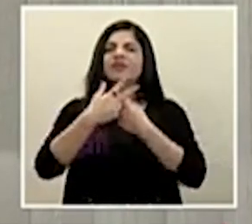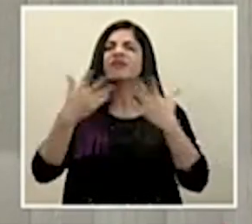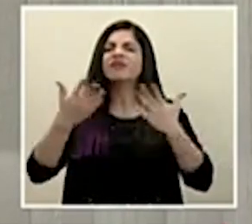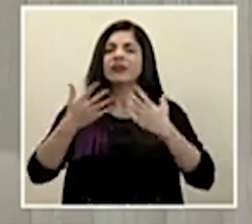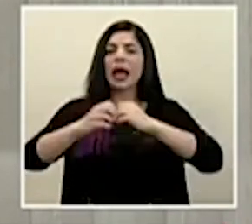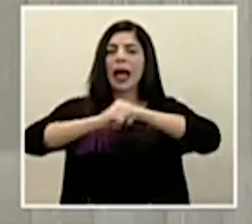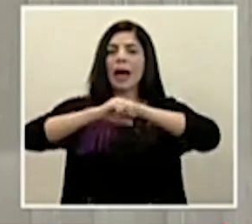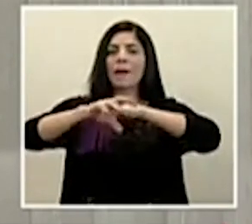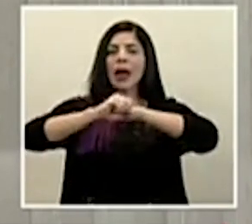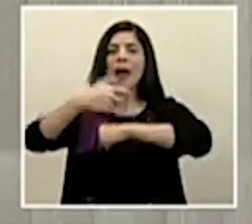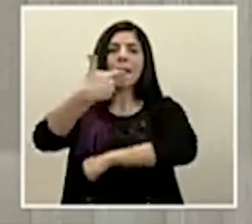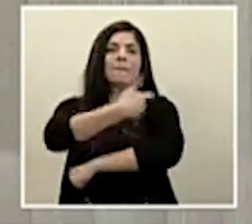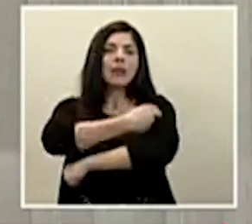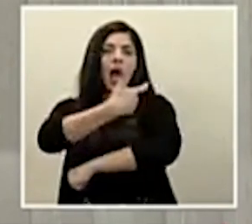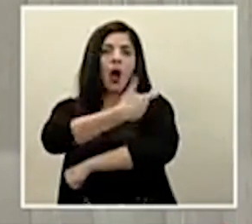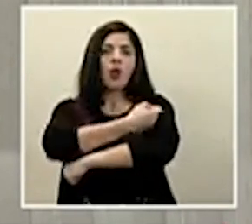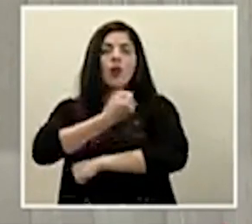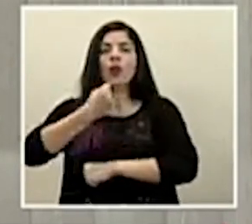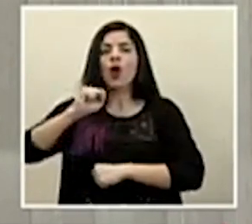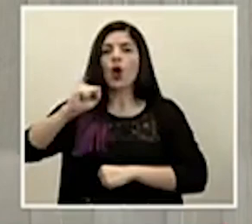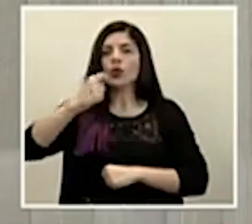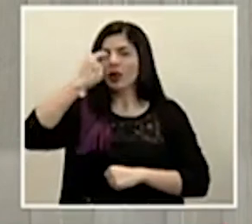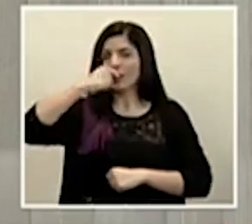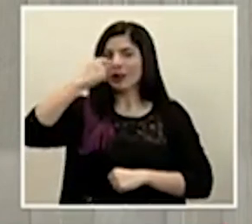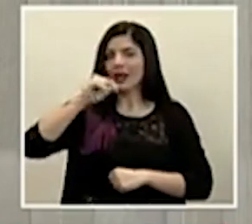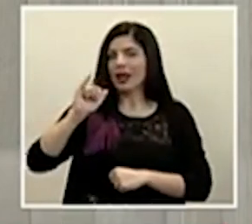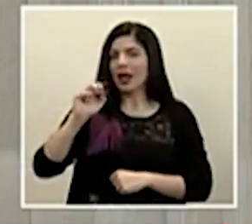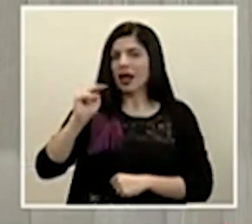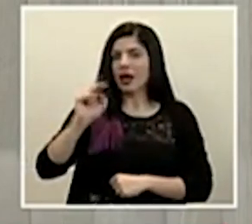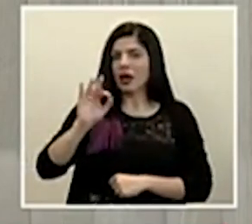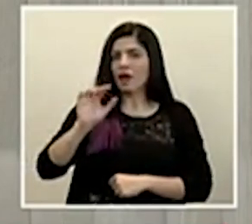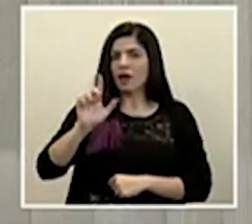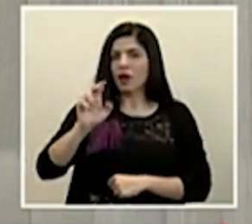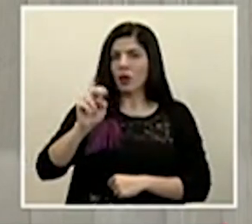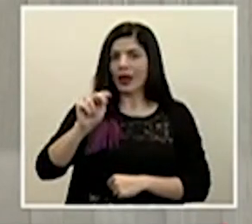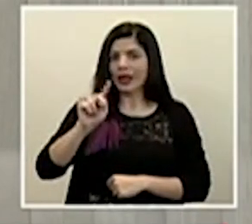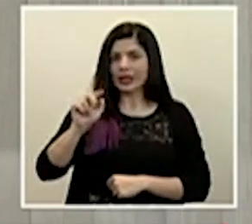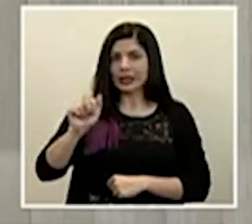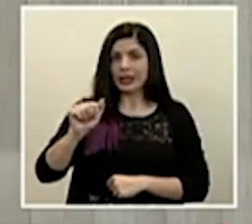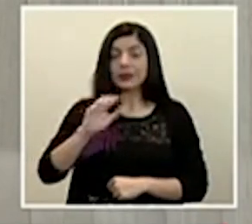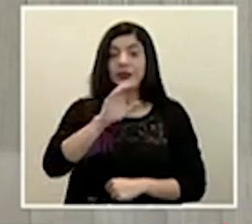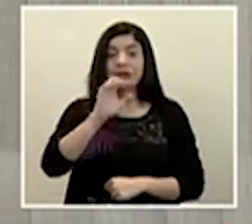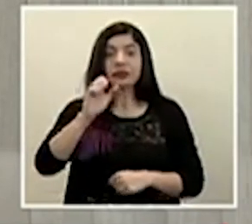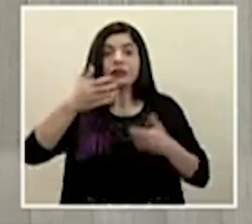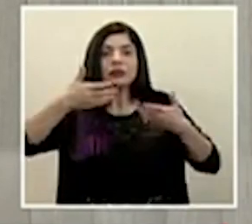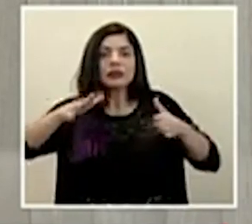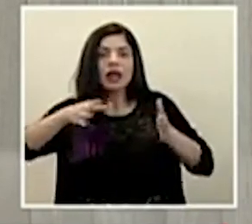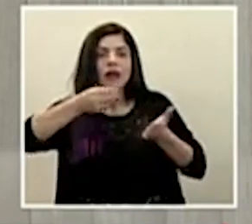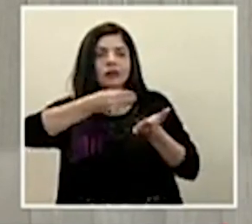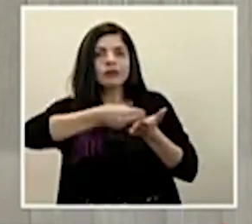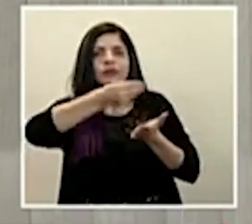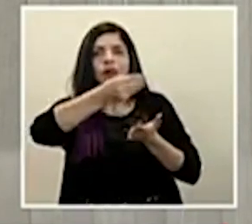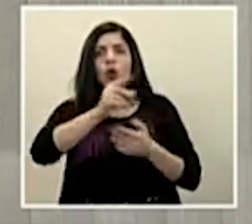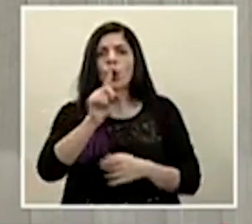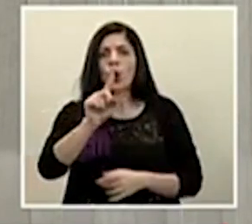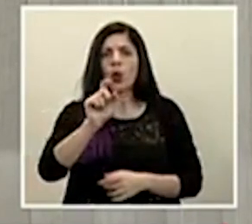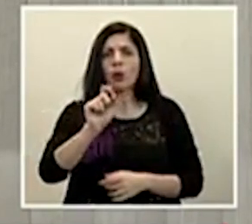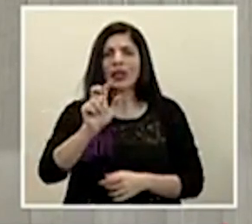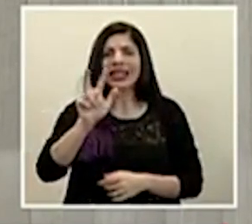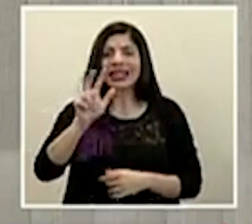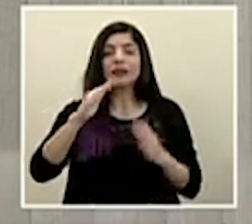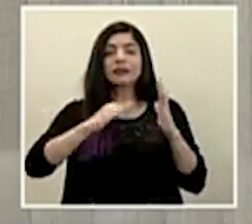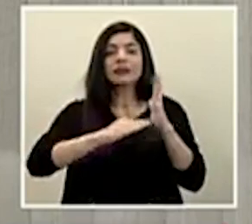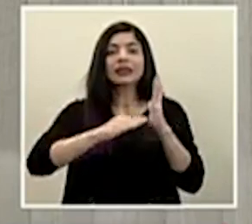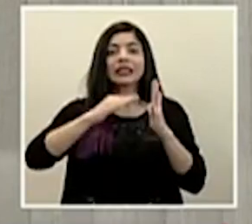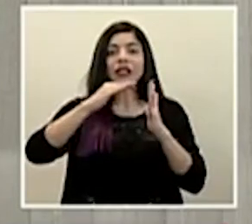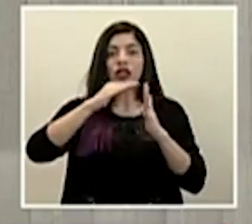de vacunación contra la influenza. La Caja ha adquirido 1.3